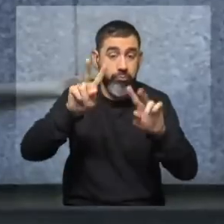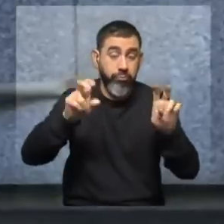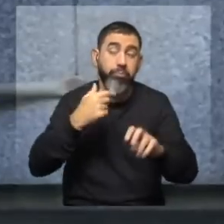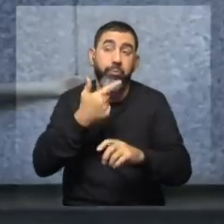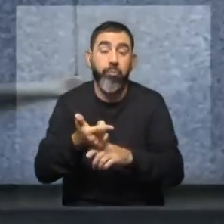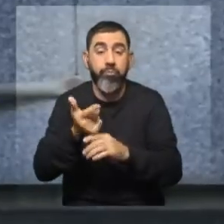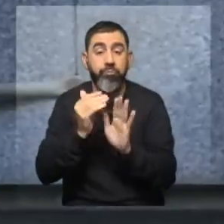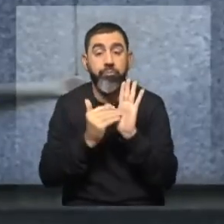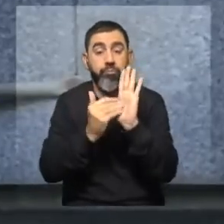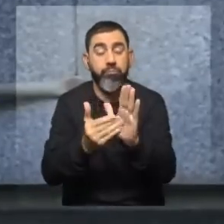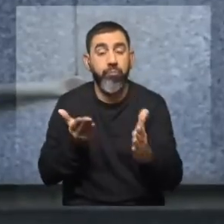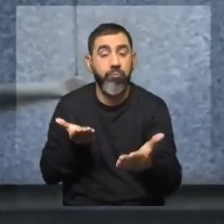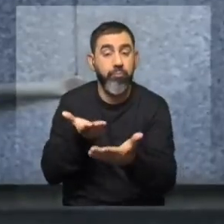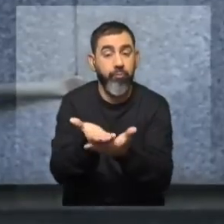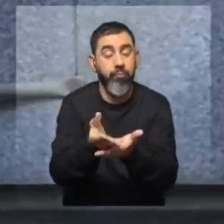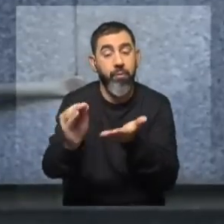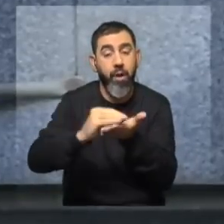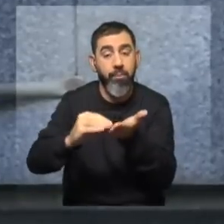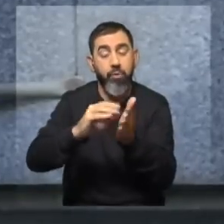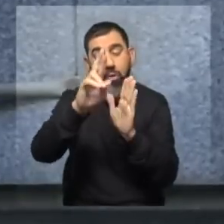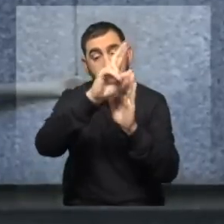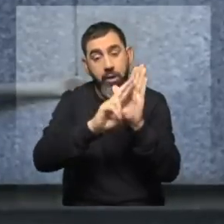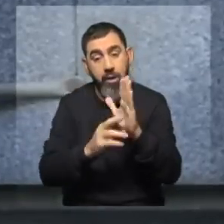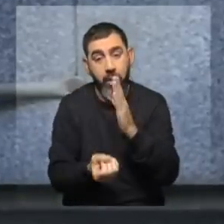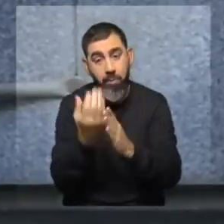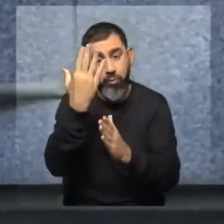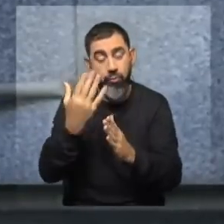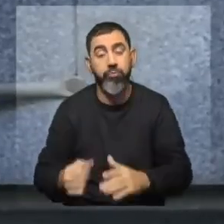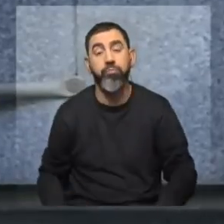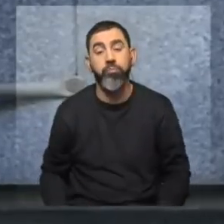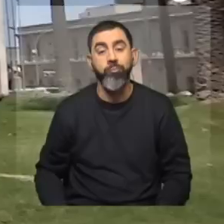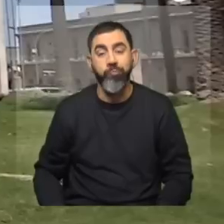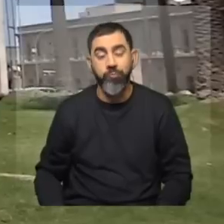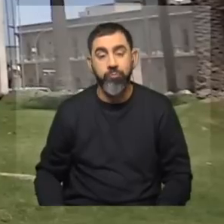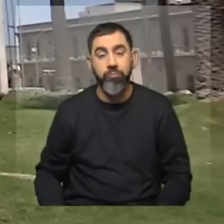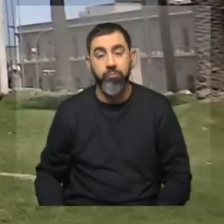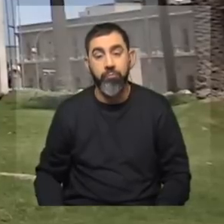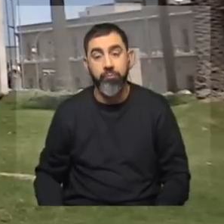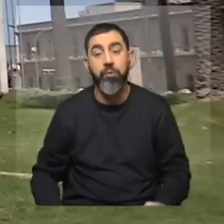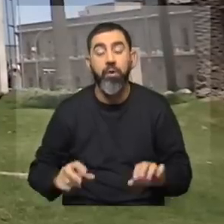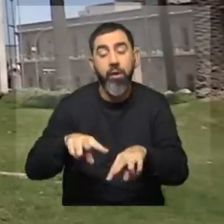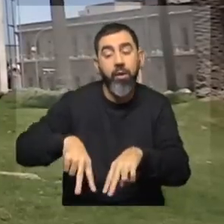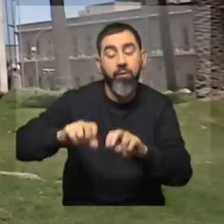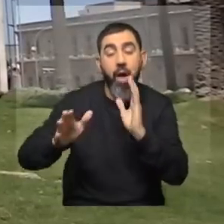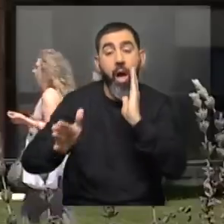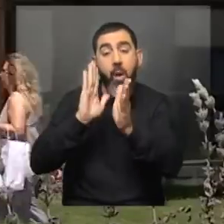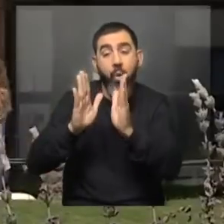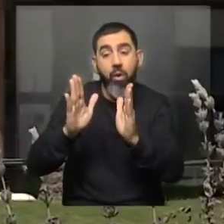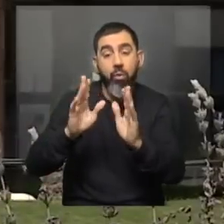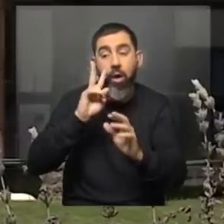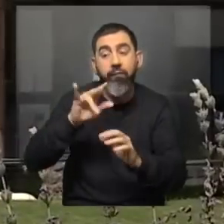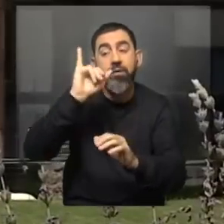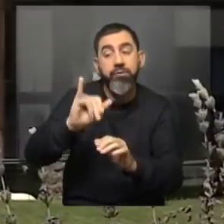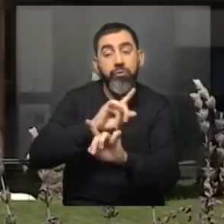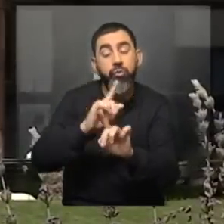la presentación de un recurso a la reglamentación que impuso el poder ejecutivo y el análisis con el doctor Daniel ocho lo